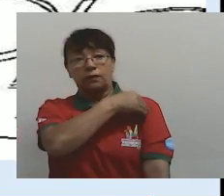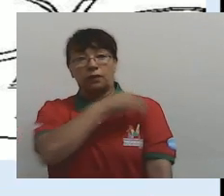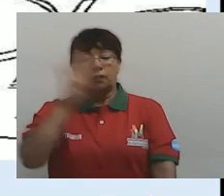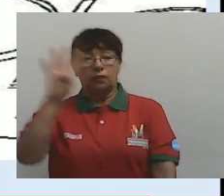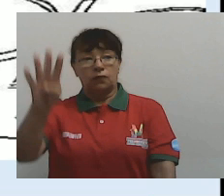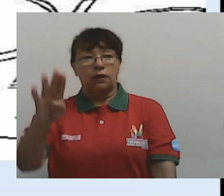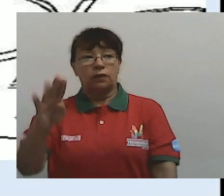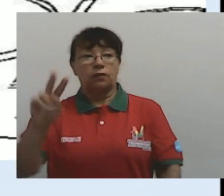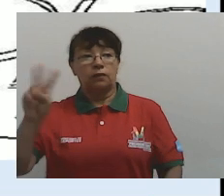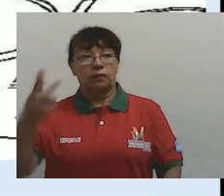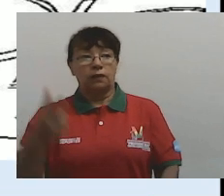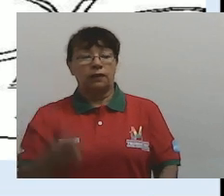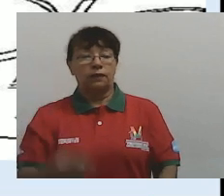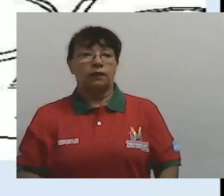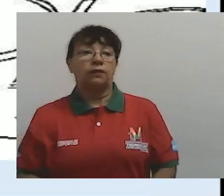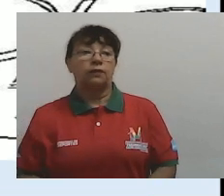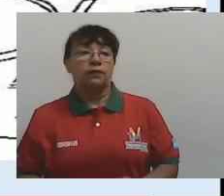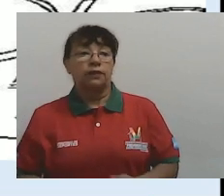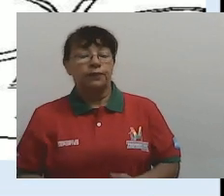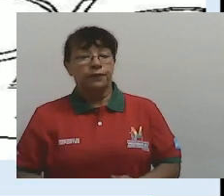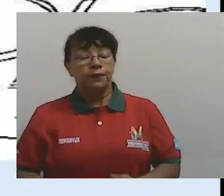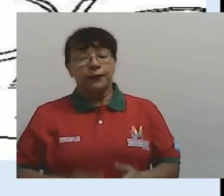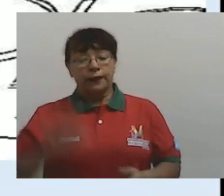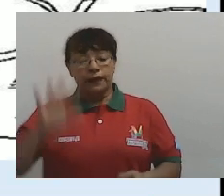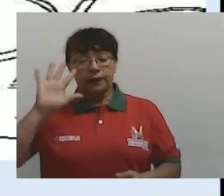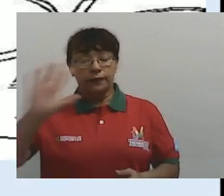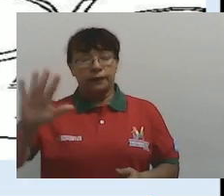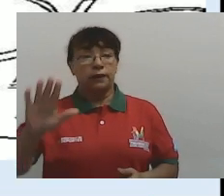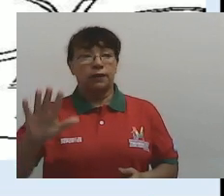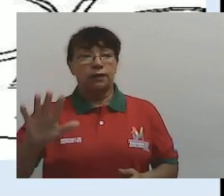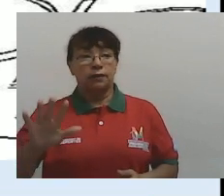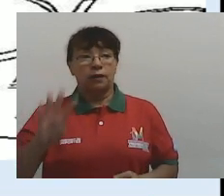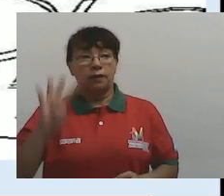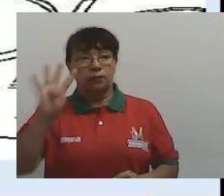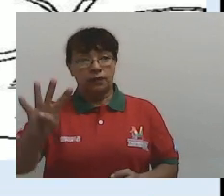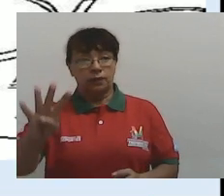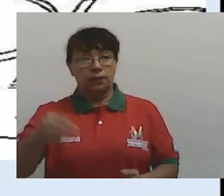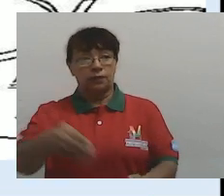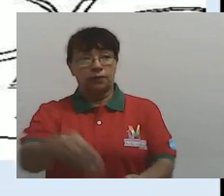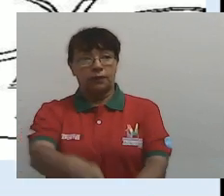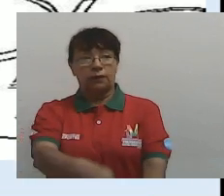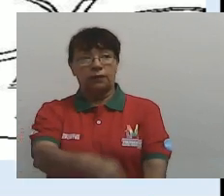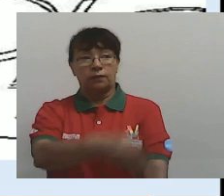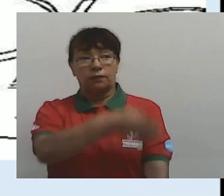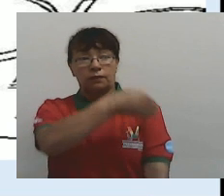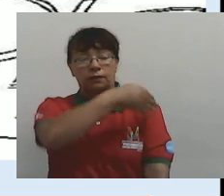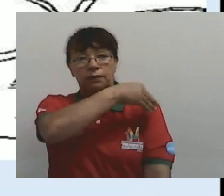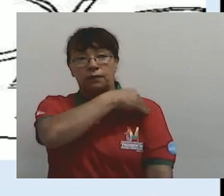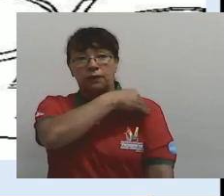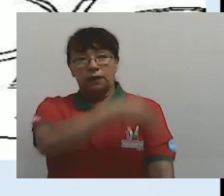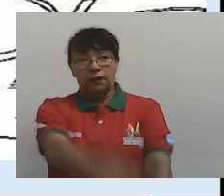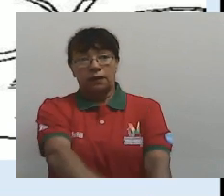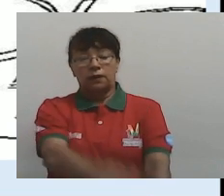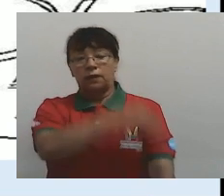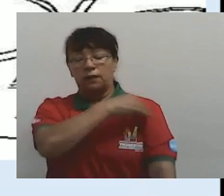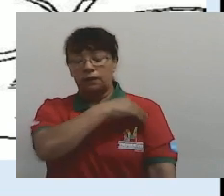segunda, querría decir que a 5 metros y medio, a 4 metros y medio, o sea, ellos logran